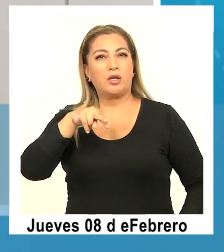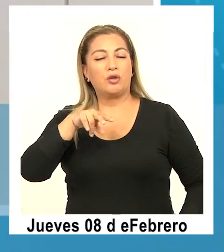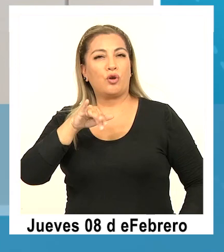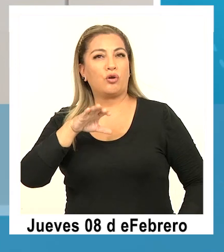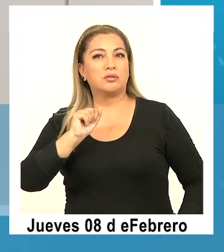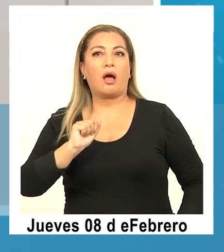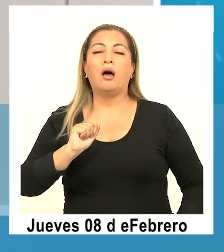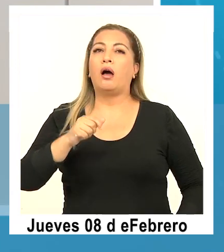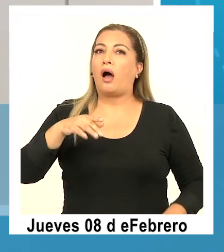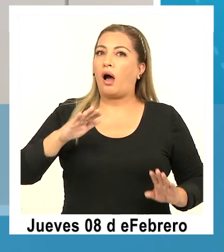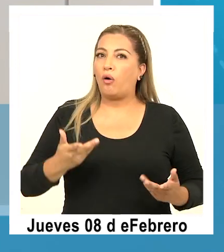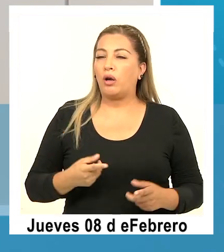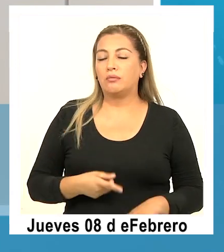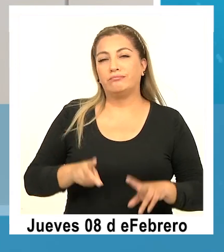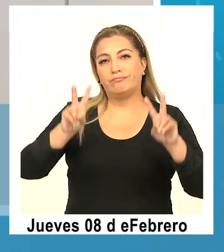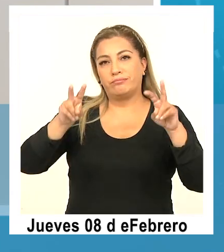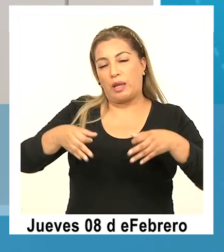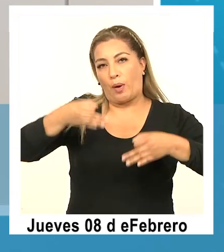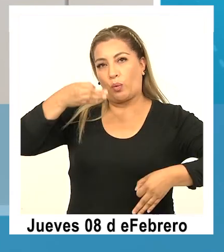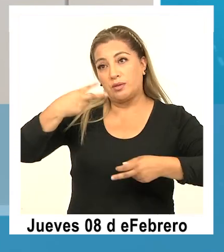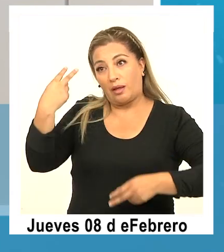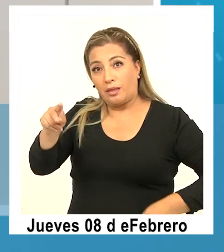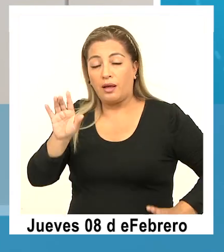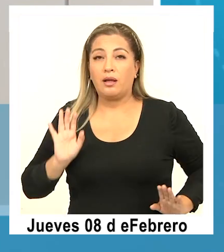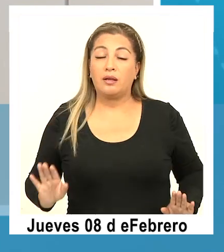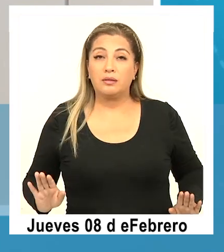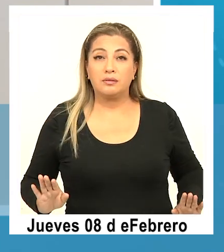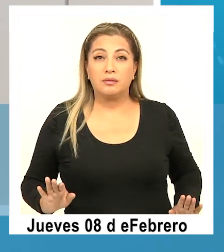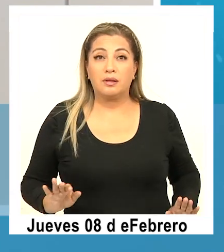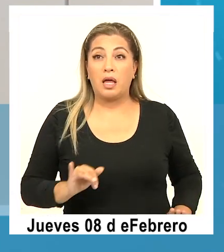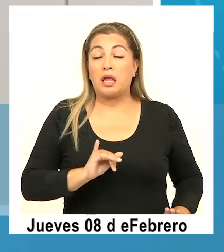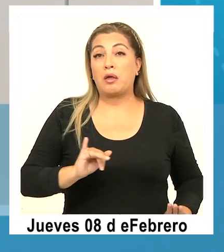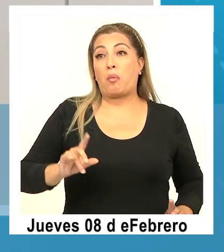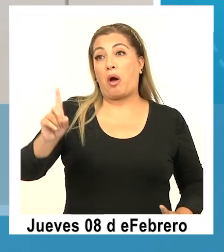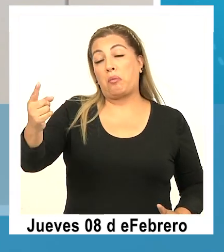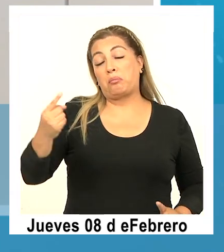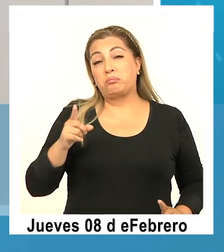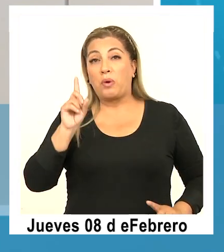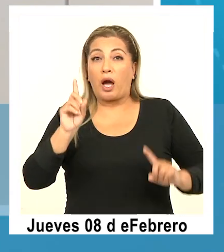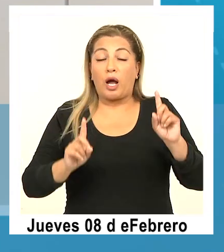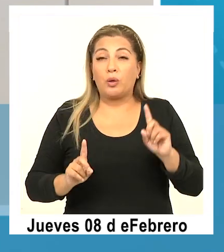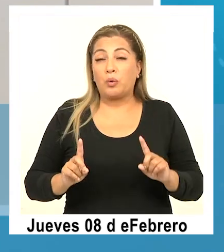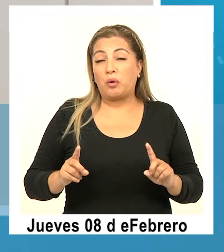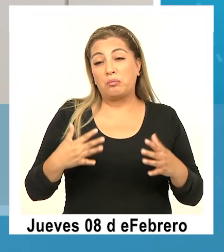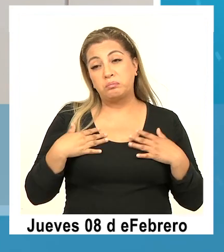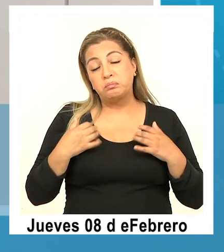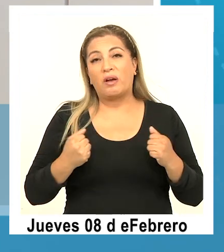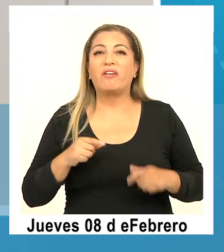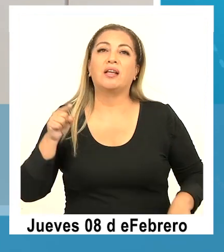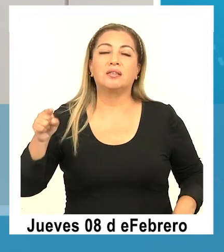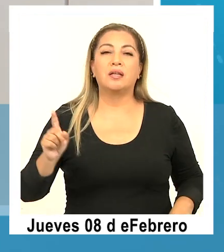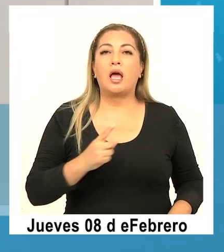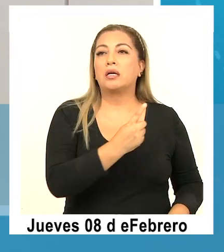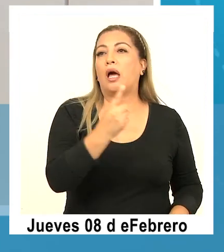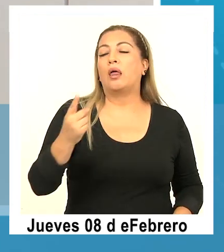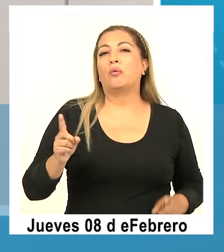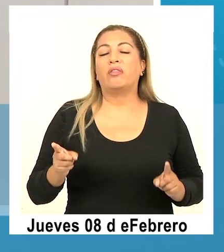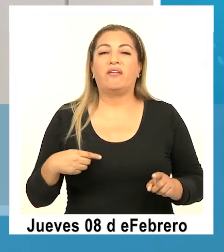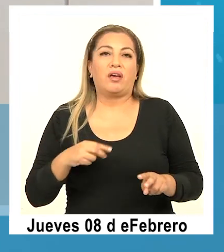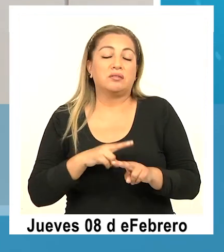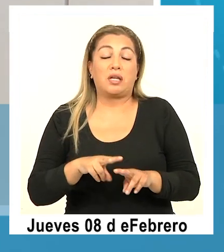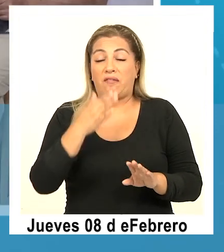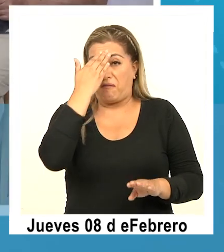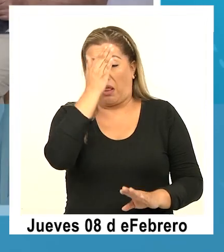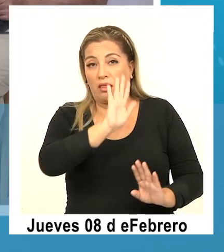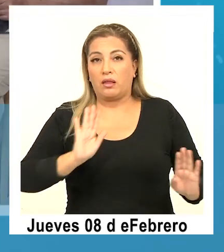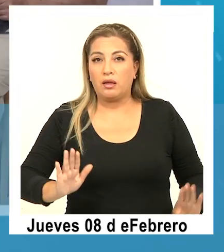tema judicial. Y bueno, y ahí en la cancha se ven los gallos, pues ahí cada uno verá lo que tiene que hacer. Pero,